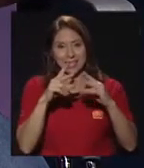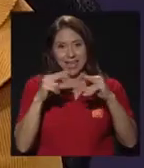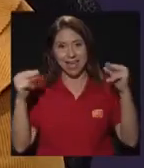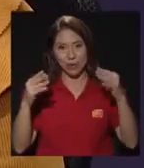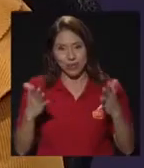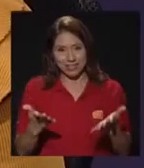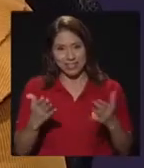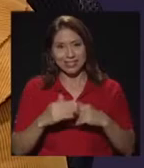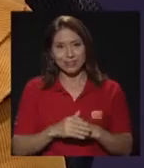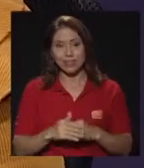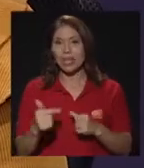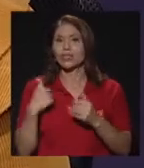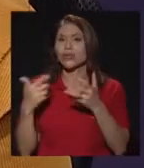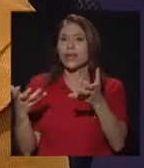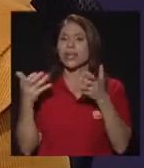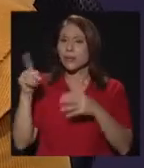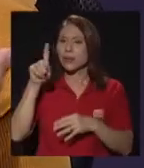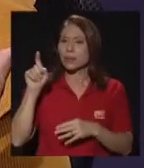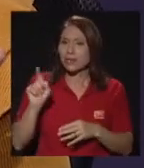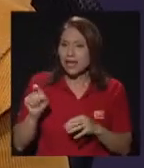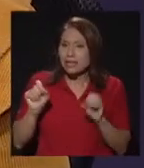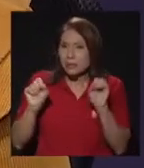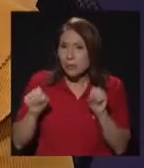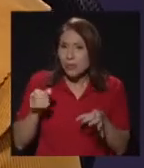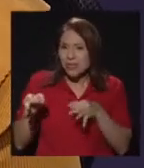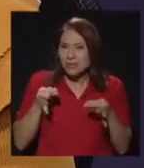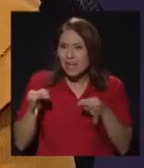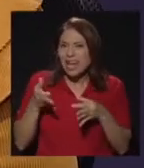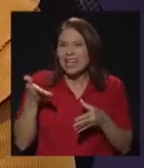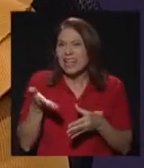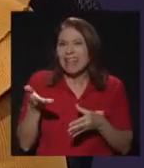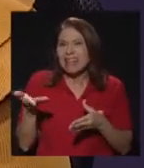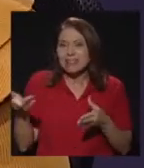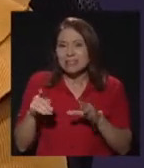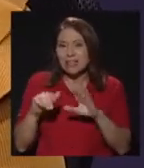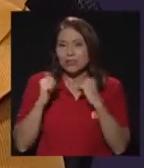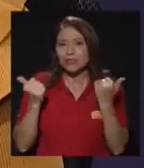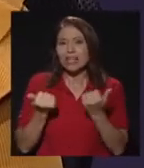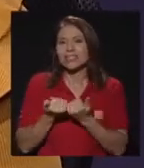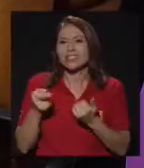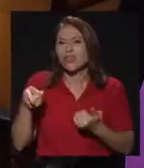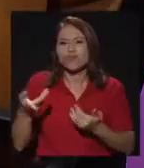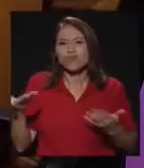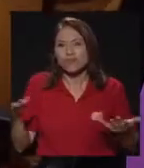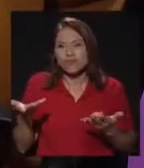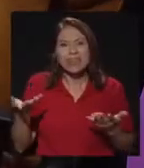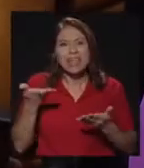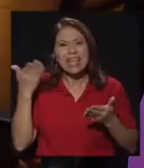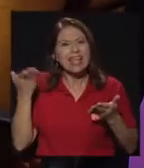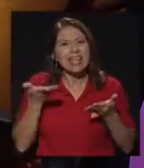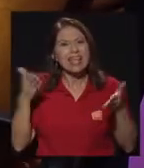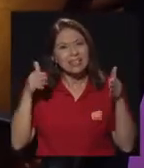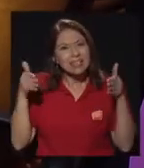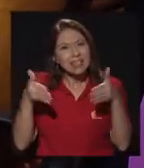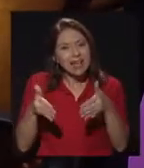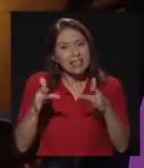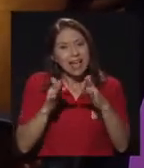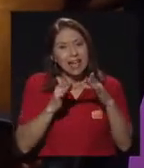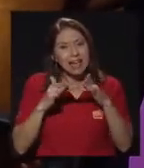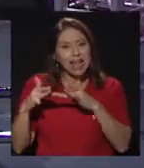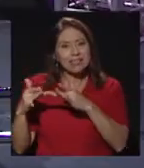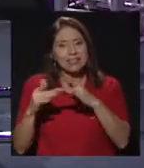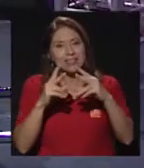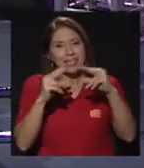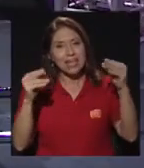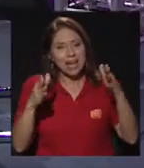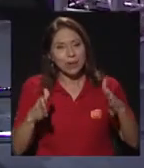quería preguntar si me pueden explicar entonces qué es esta asociación, de qué se trata las nicaragüenses.